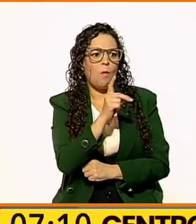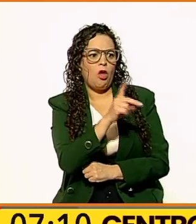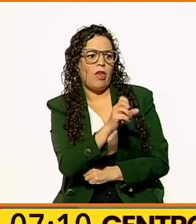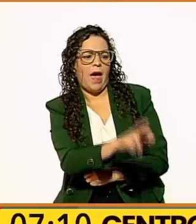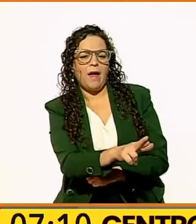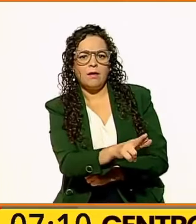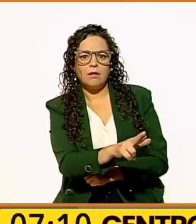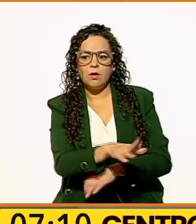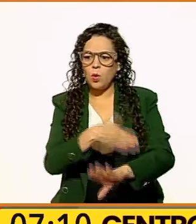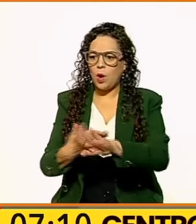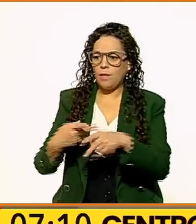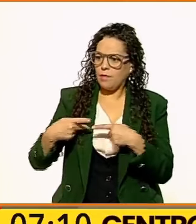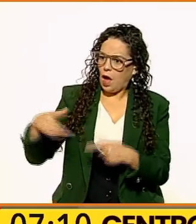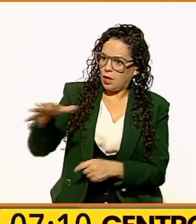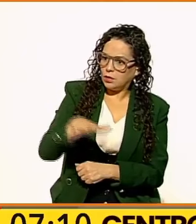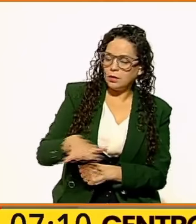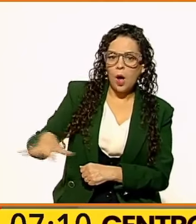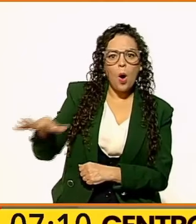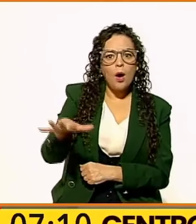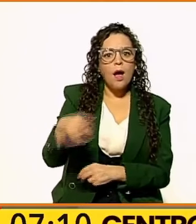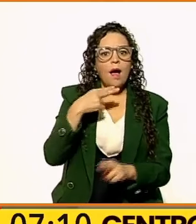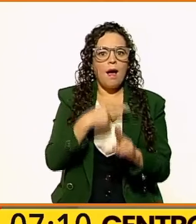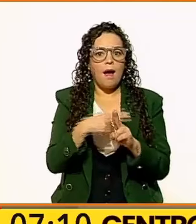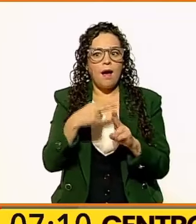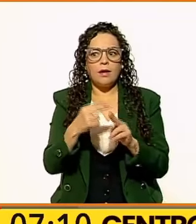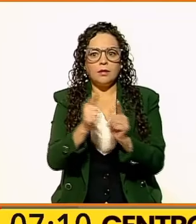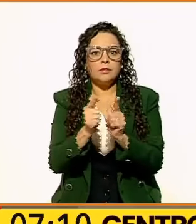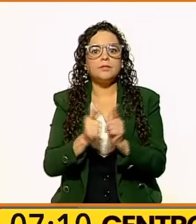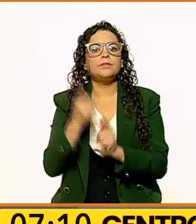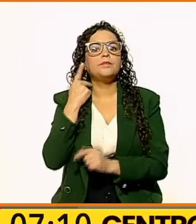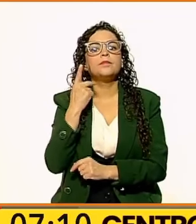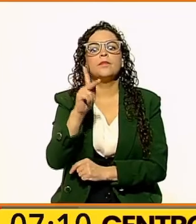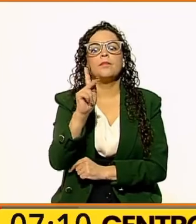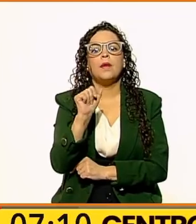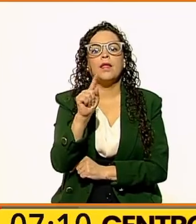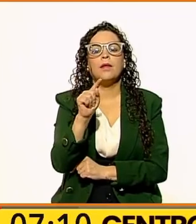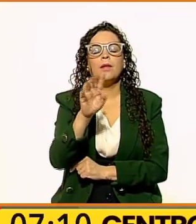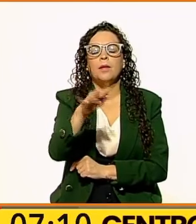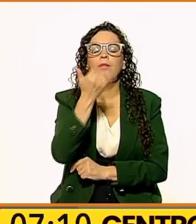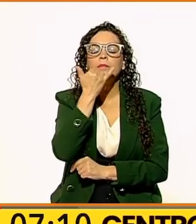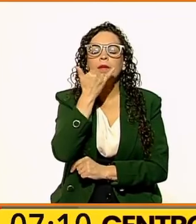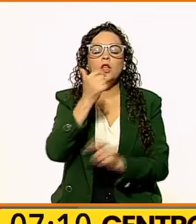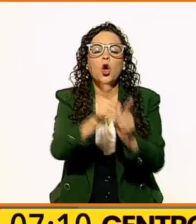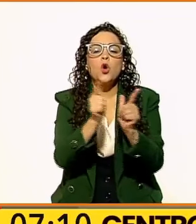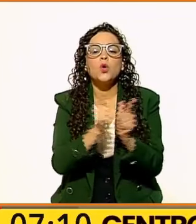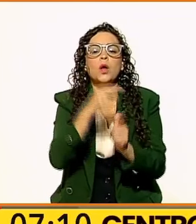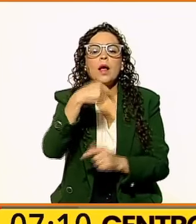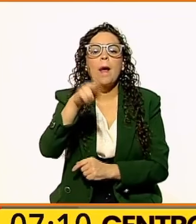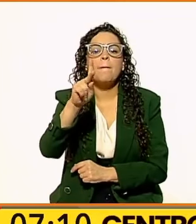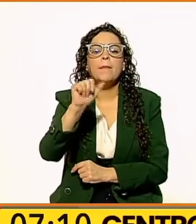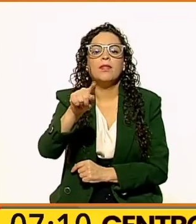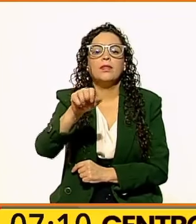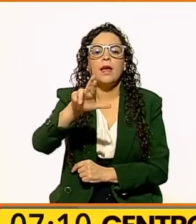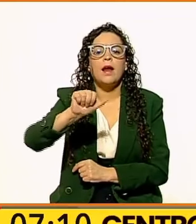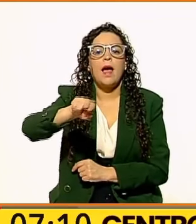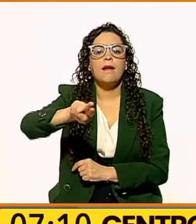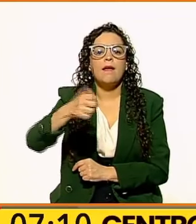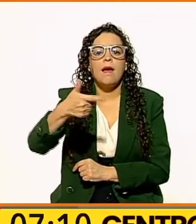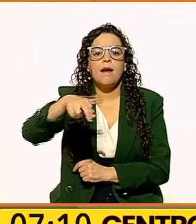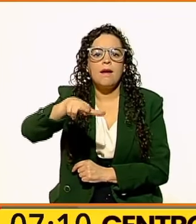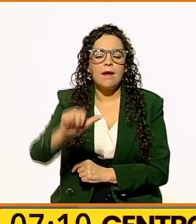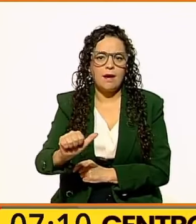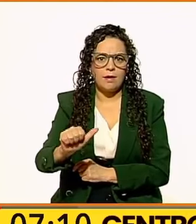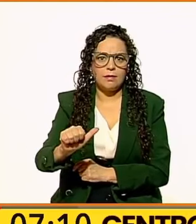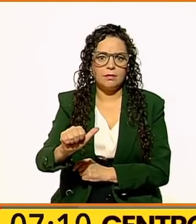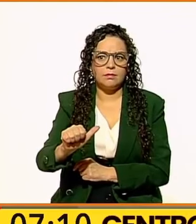algunos pronunciamientos, doctora, de, por ejemplo, del partido Pantera Negra. ¿Qué es lo que ocasionaría que pues el descontento creciera